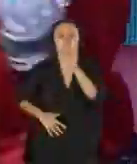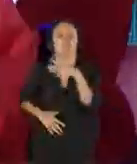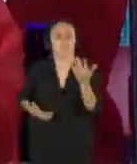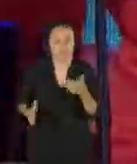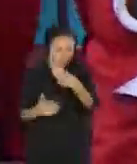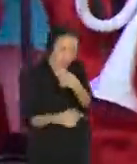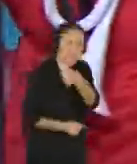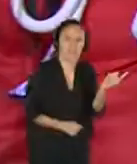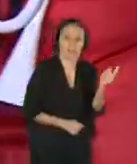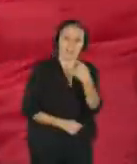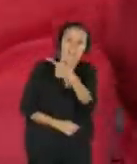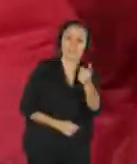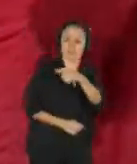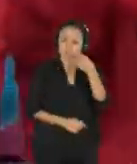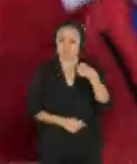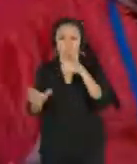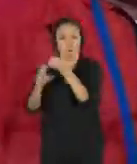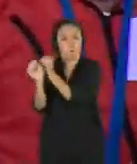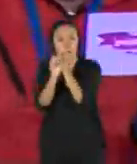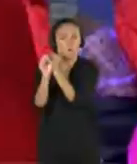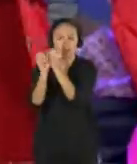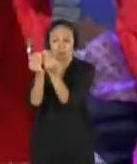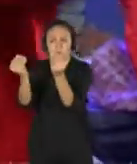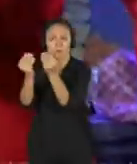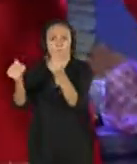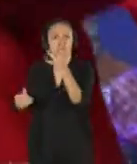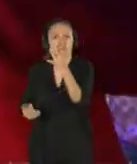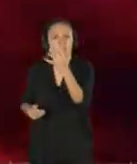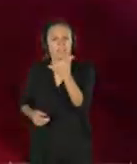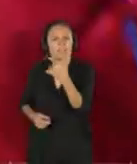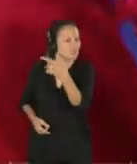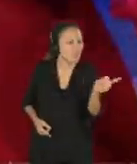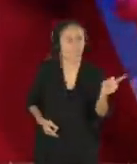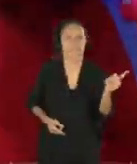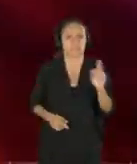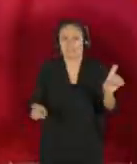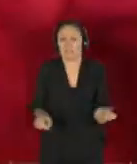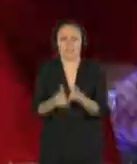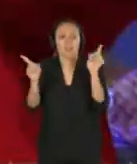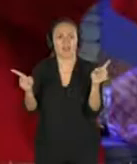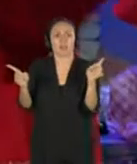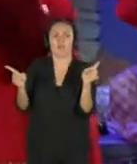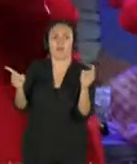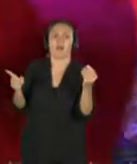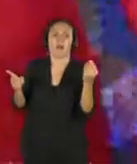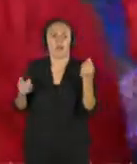Porque las murgas siguen desapareciendo y te da igual que el mínimo sea un